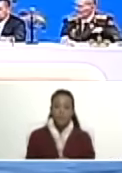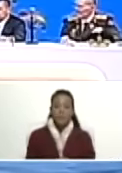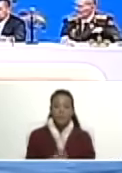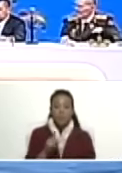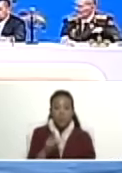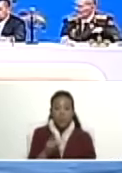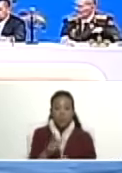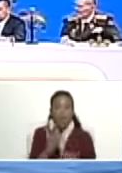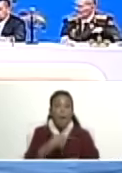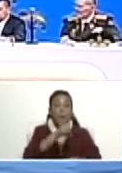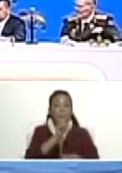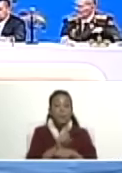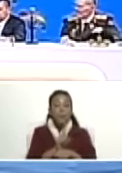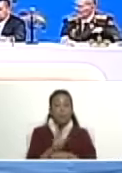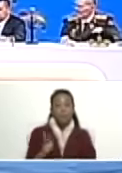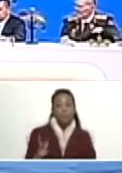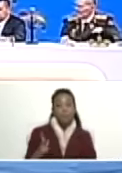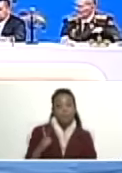Establece los principios